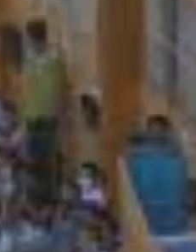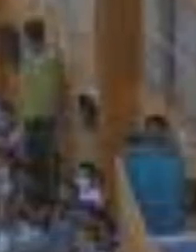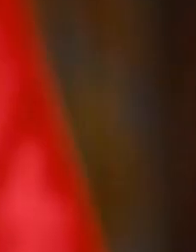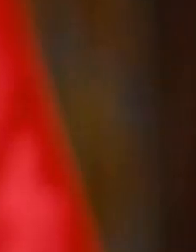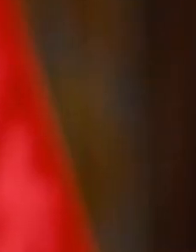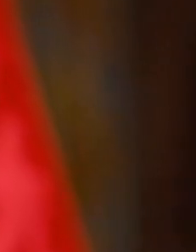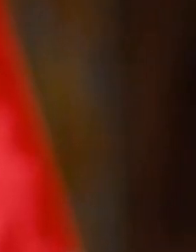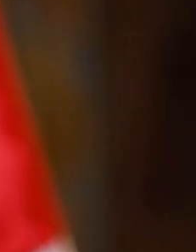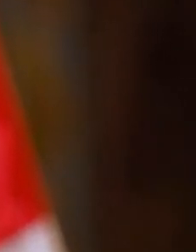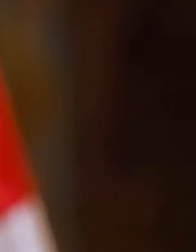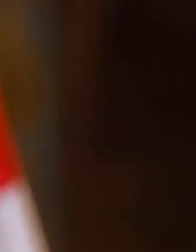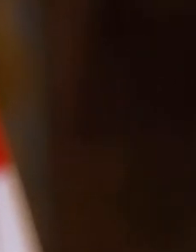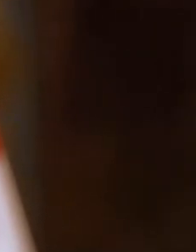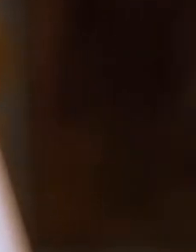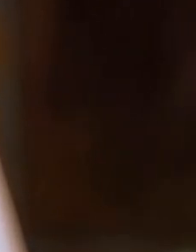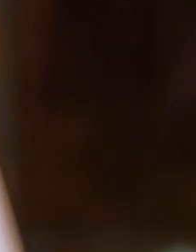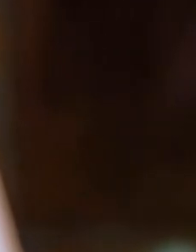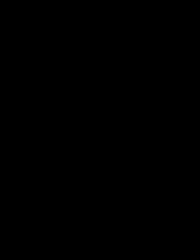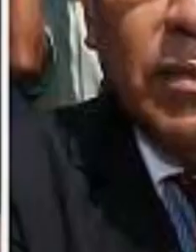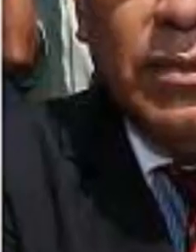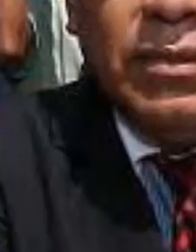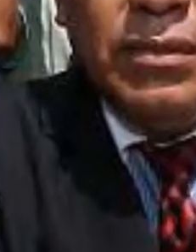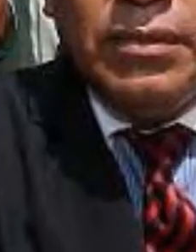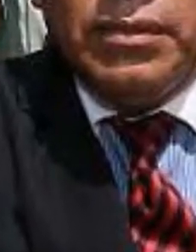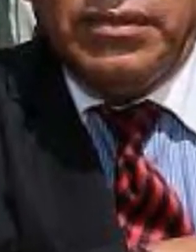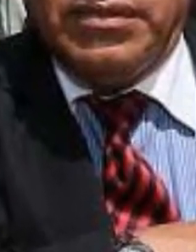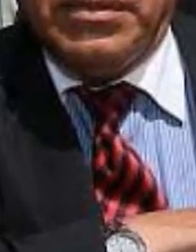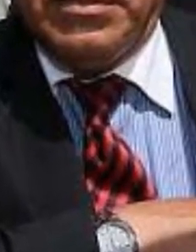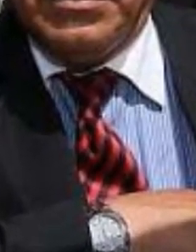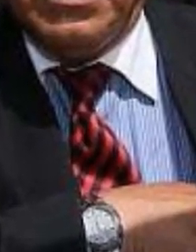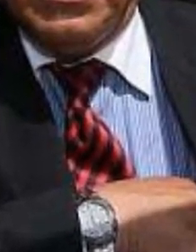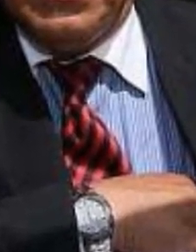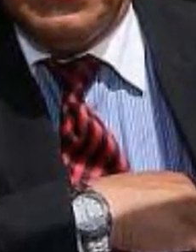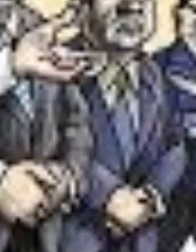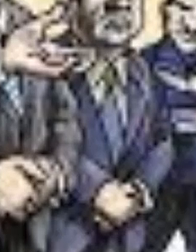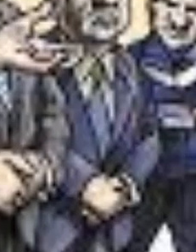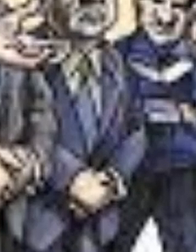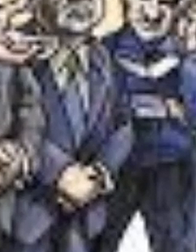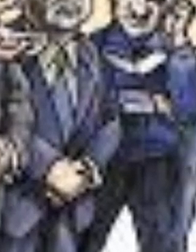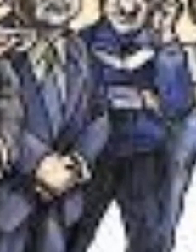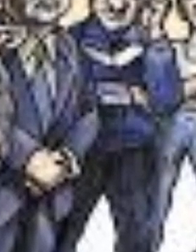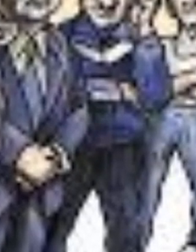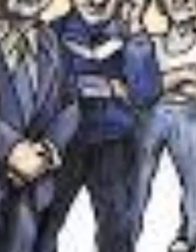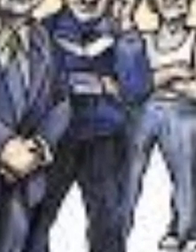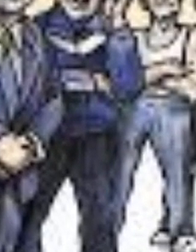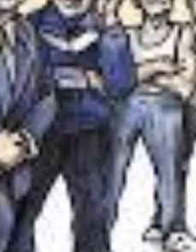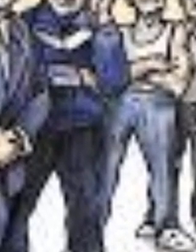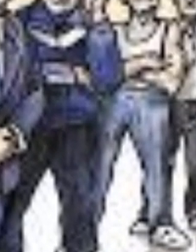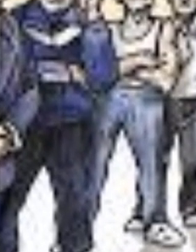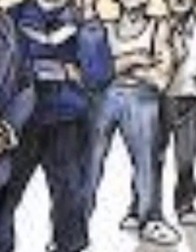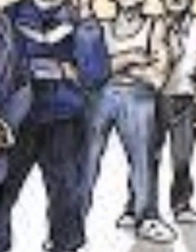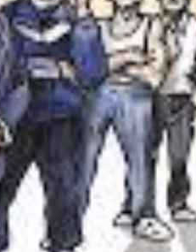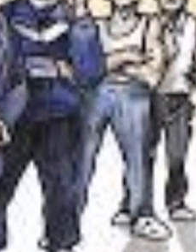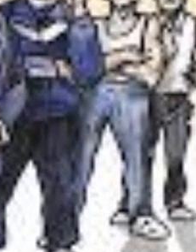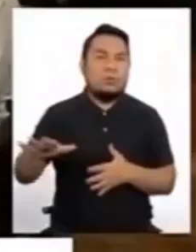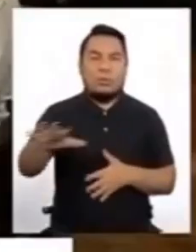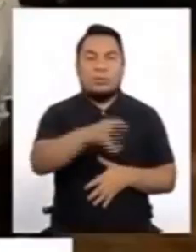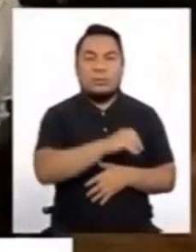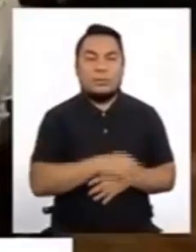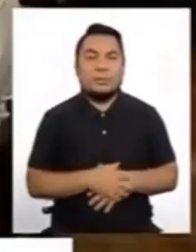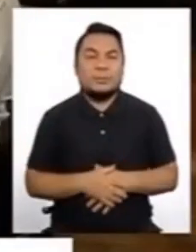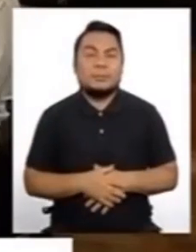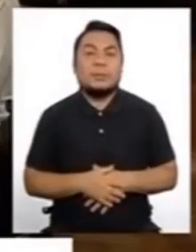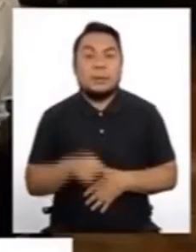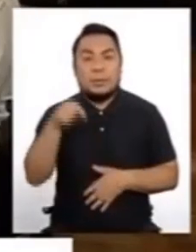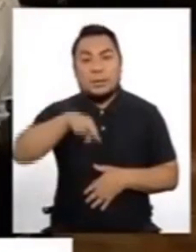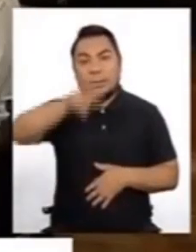de los presos por la crisis del coronavirus, recordando a los casos de narcoindultos del gobierno aprista y los tildó de frescos.